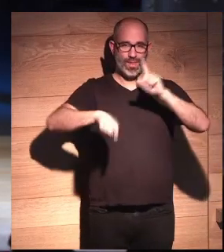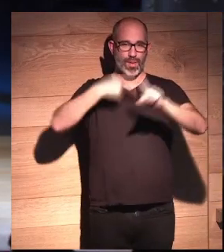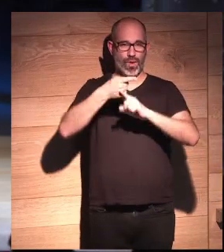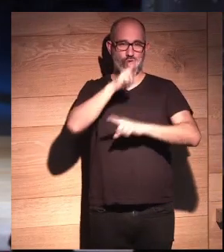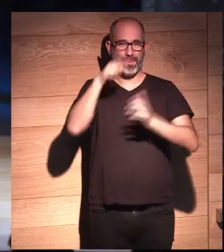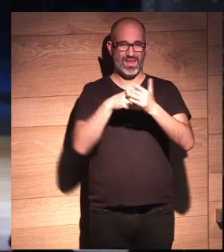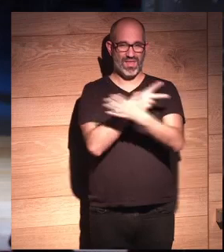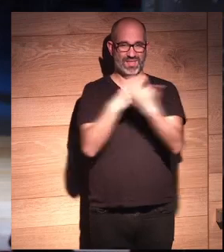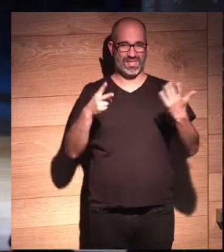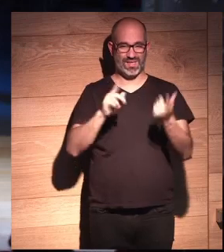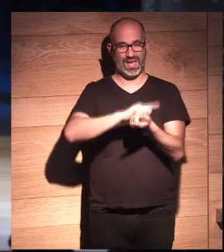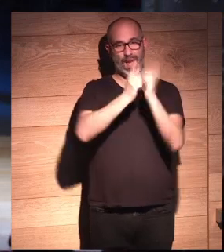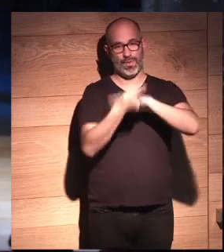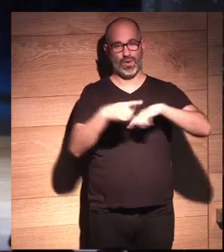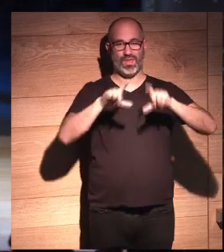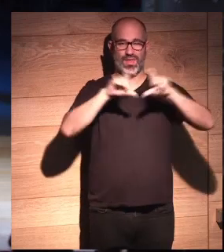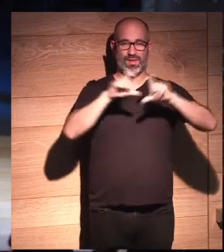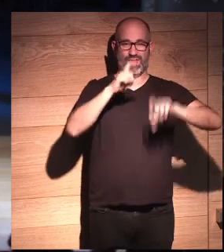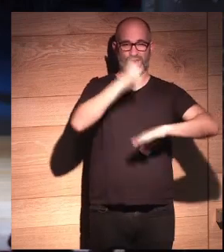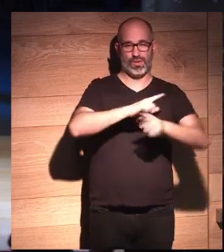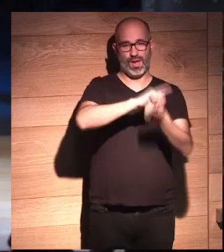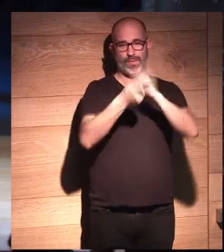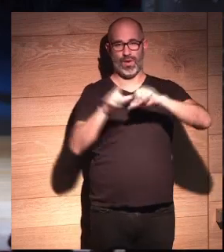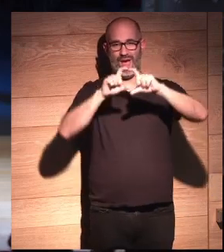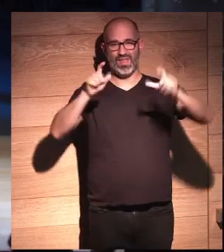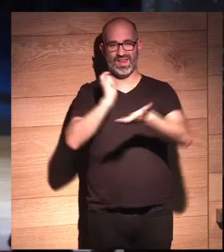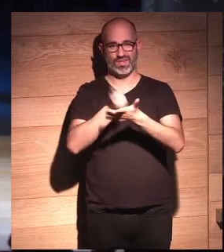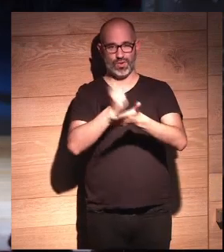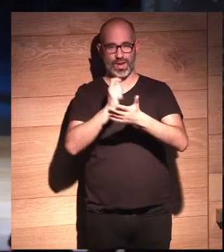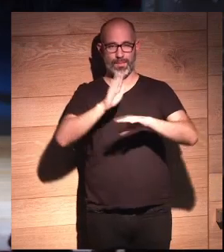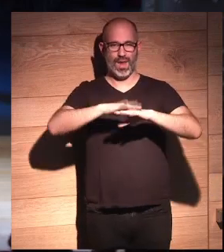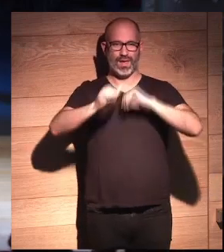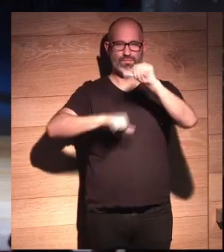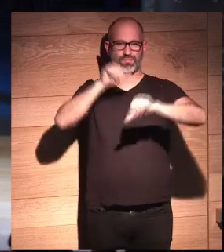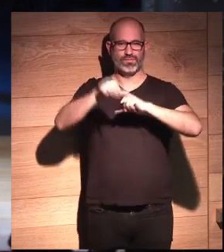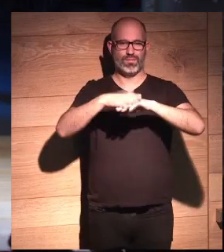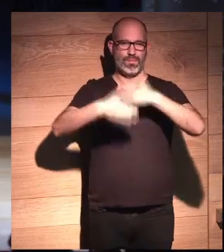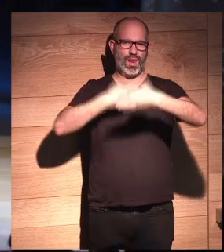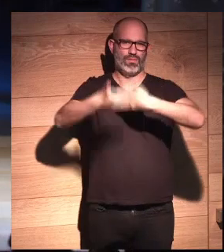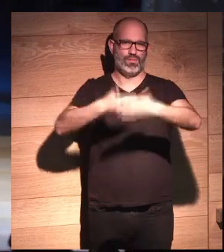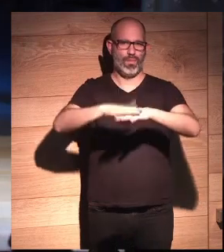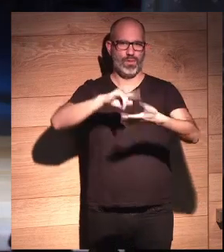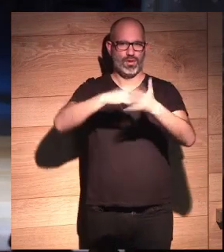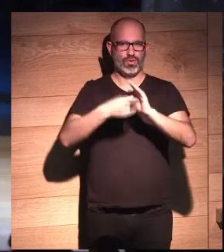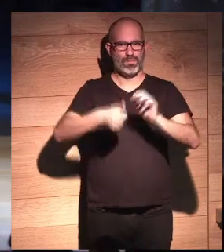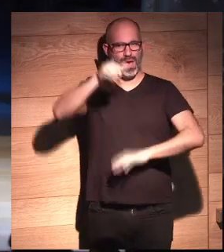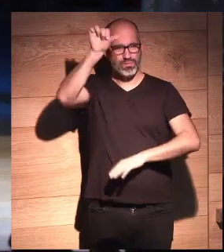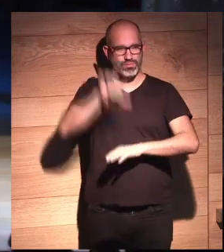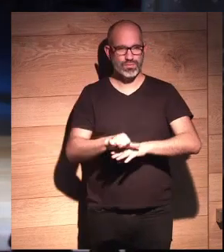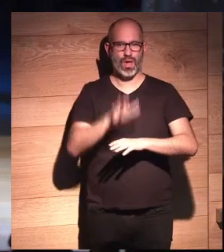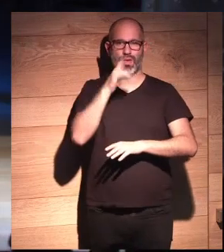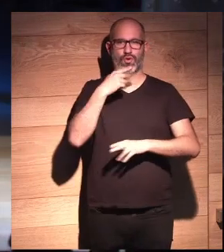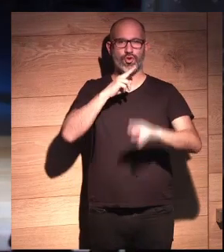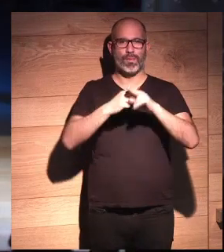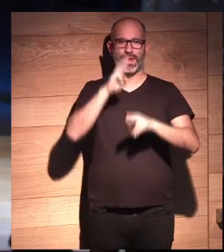productora. Porque bueno, queríamos como dar un paso más con proyectos más ambiciosos y creamos un cortometraje que se